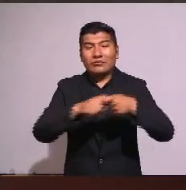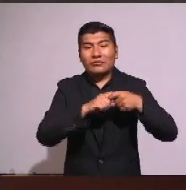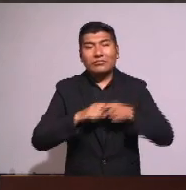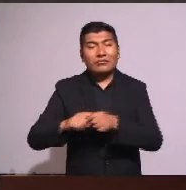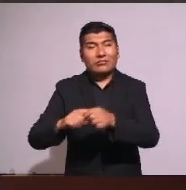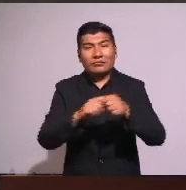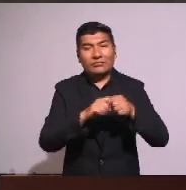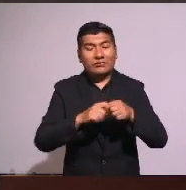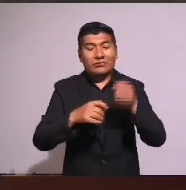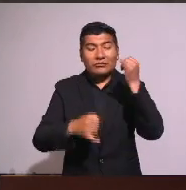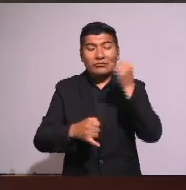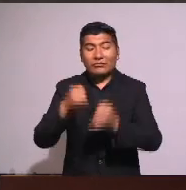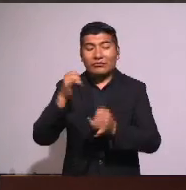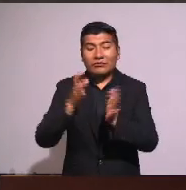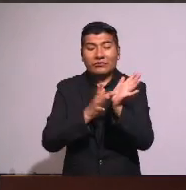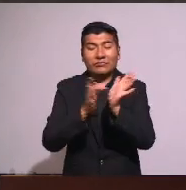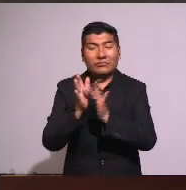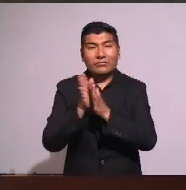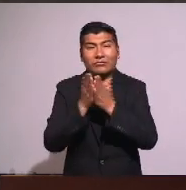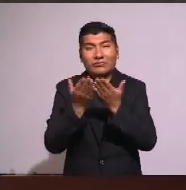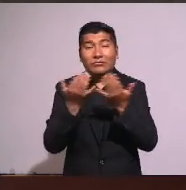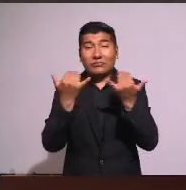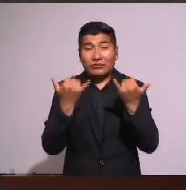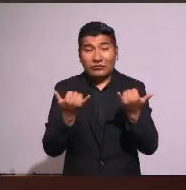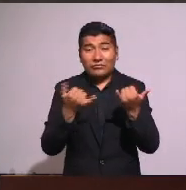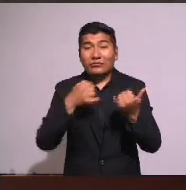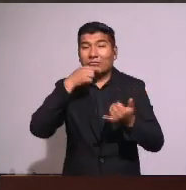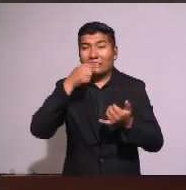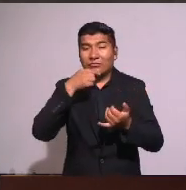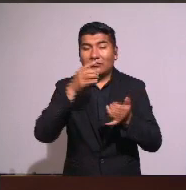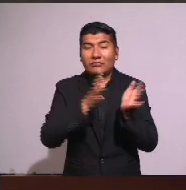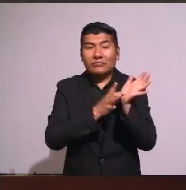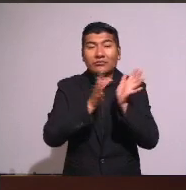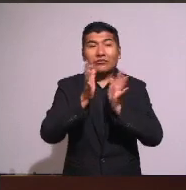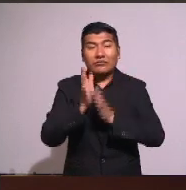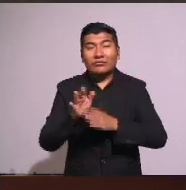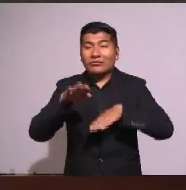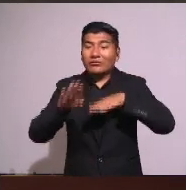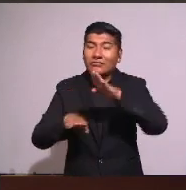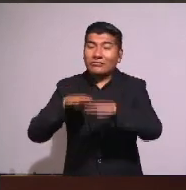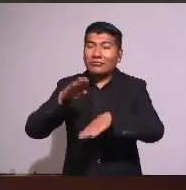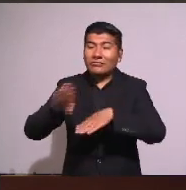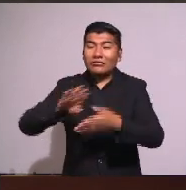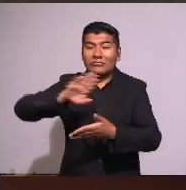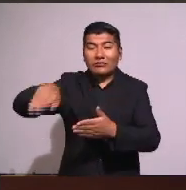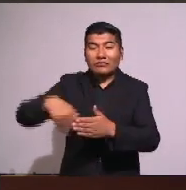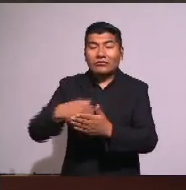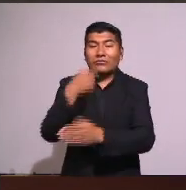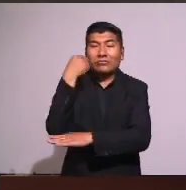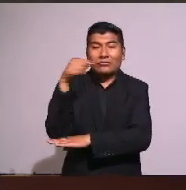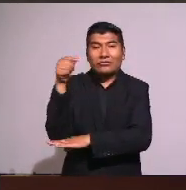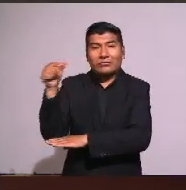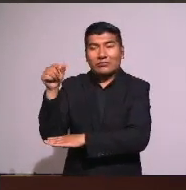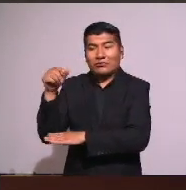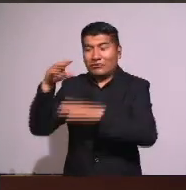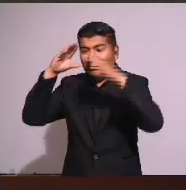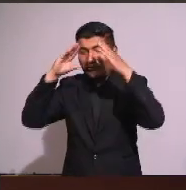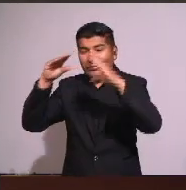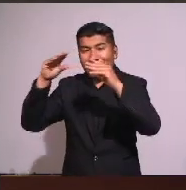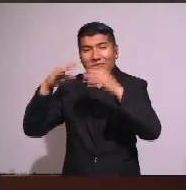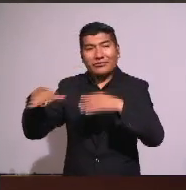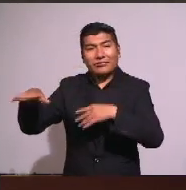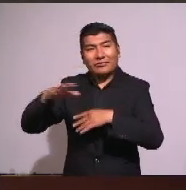El final del Evangelio de hoy nos dice que Jesús recorría toda la Galilea enseñando en las